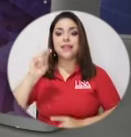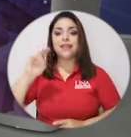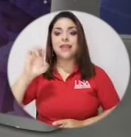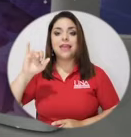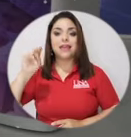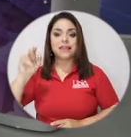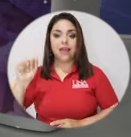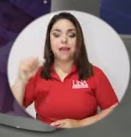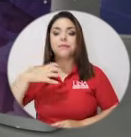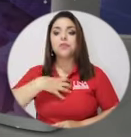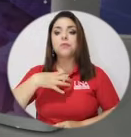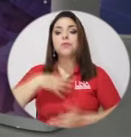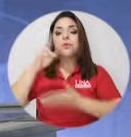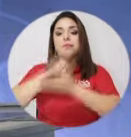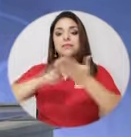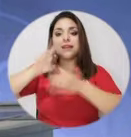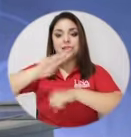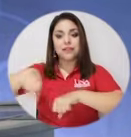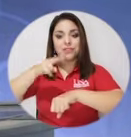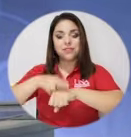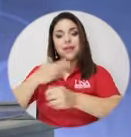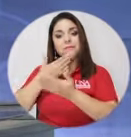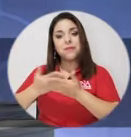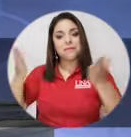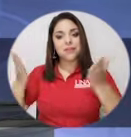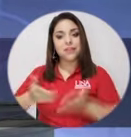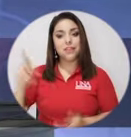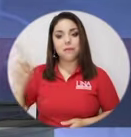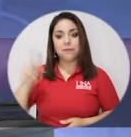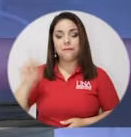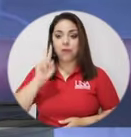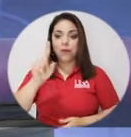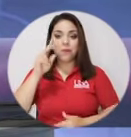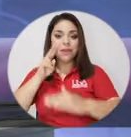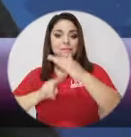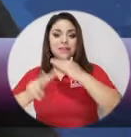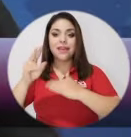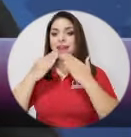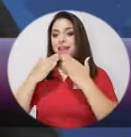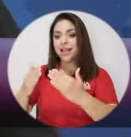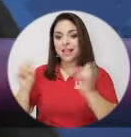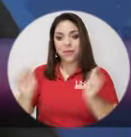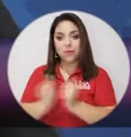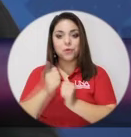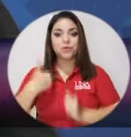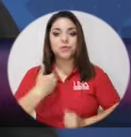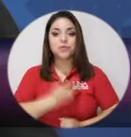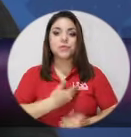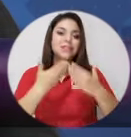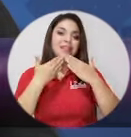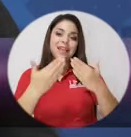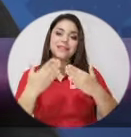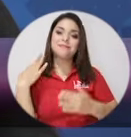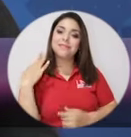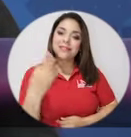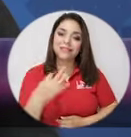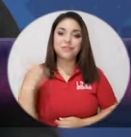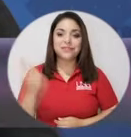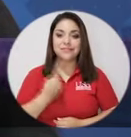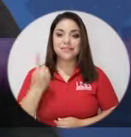la Universidad Nacional. Bienvenido, Pablo, una vez más a Una Mirada. Gracias por estar con nosotros. Muchas gracias por la invitación, como siempre.